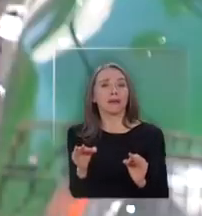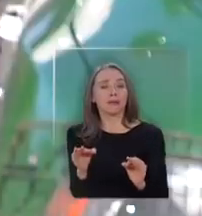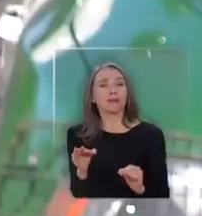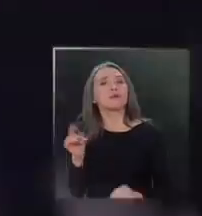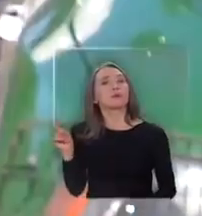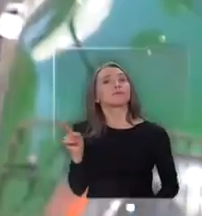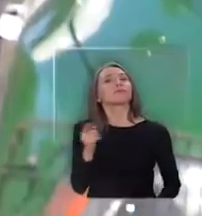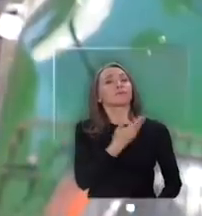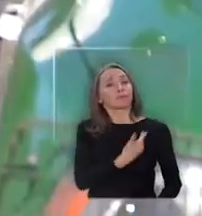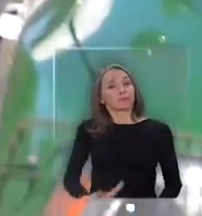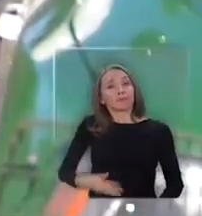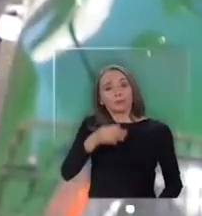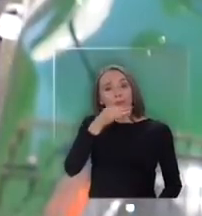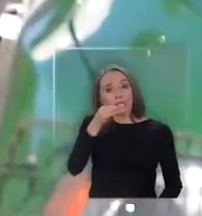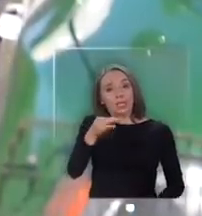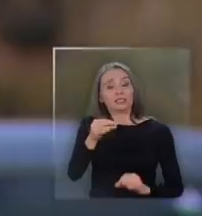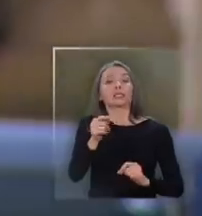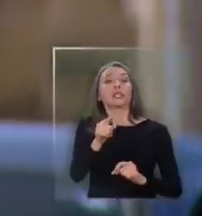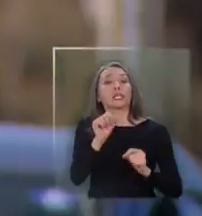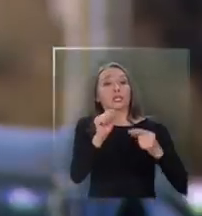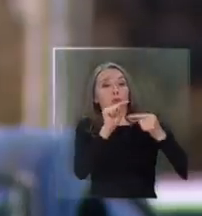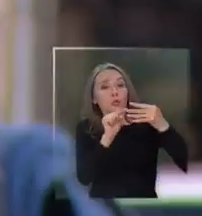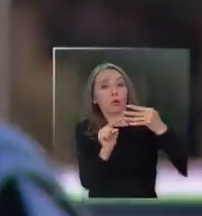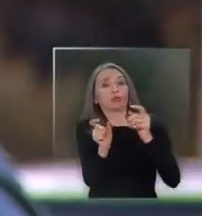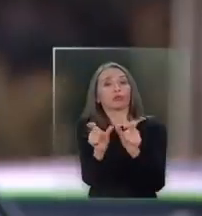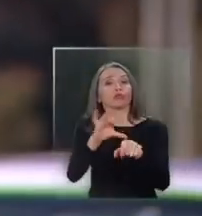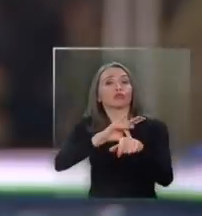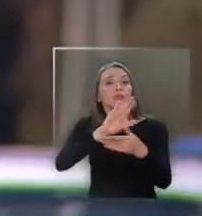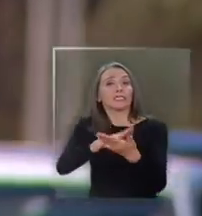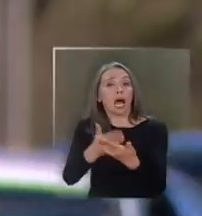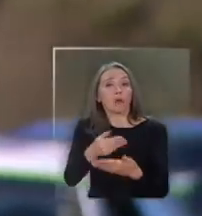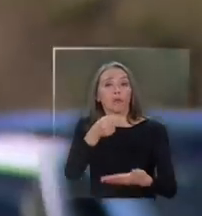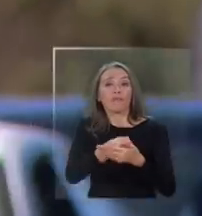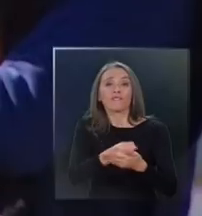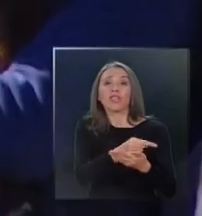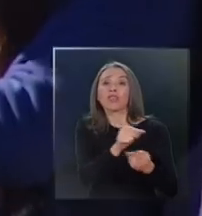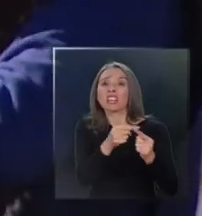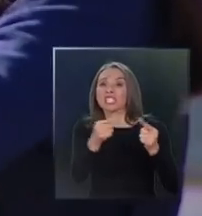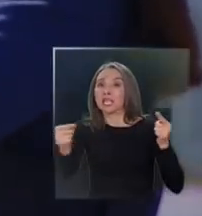recalcó la necesidad de mantener las recomendaciones sanitarias durante este fin de semana